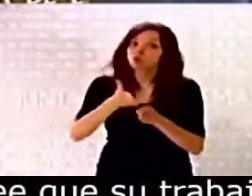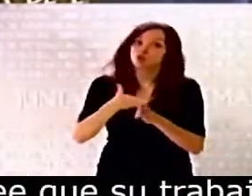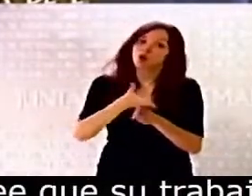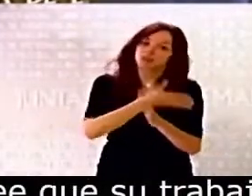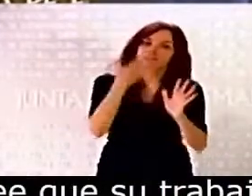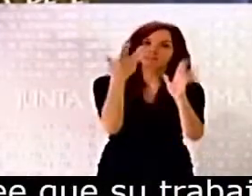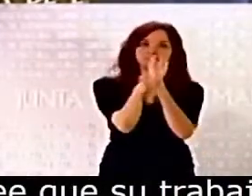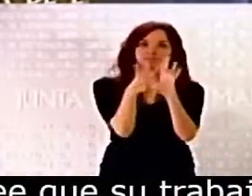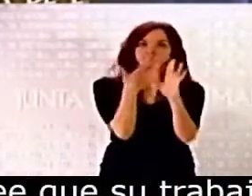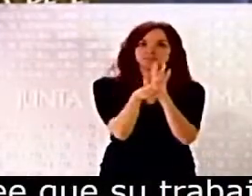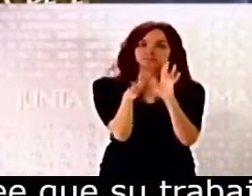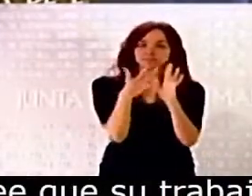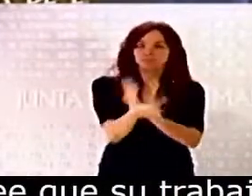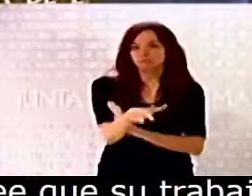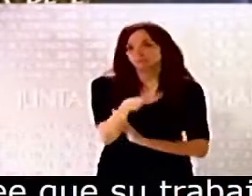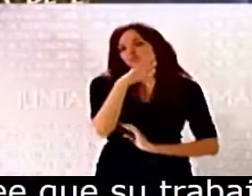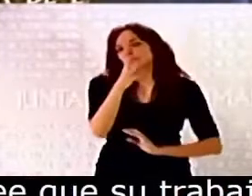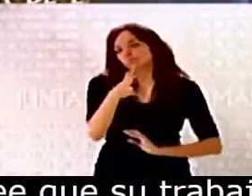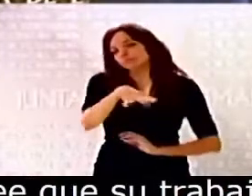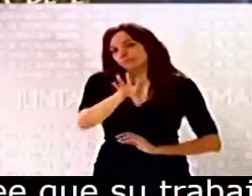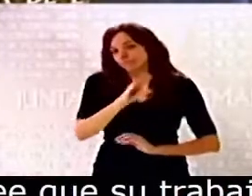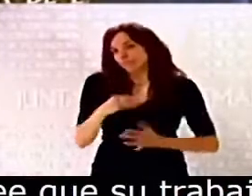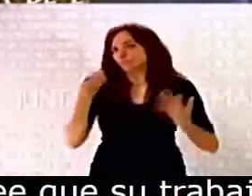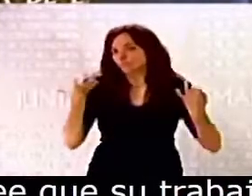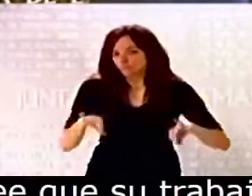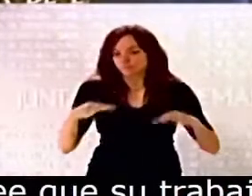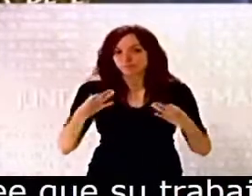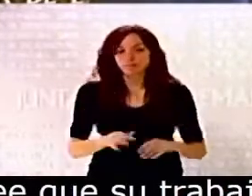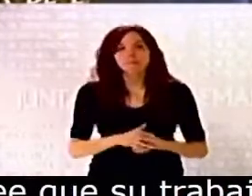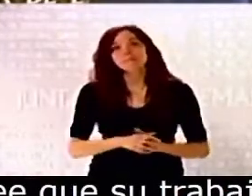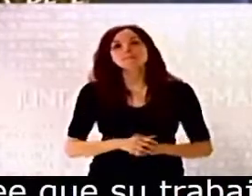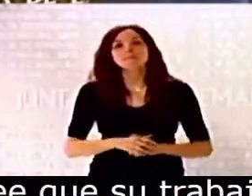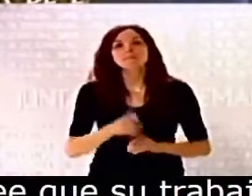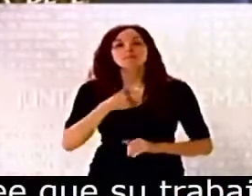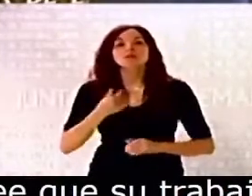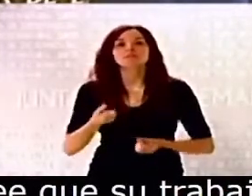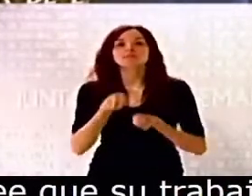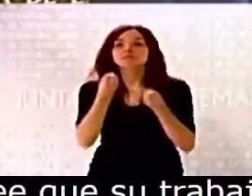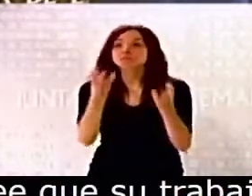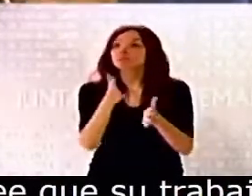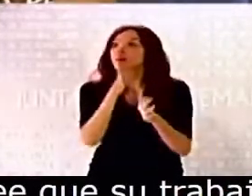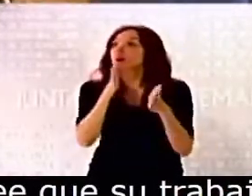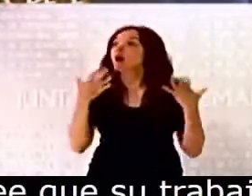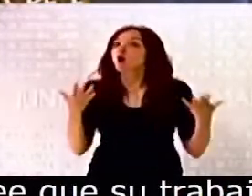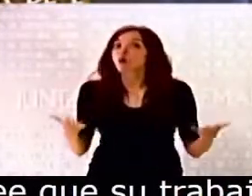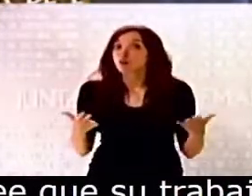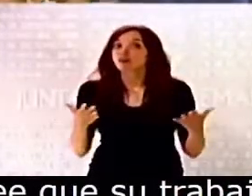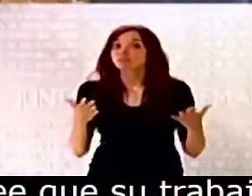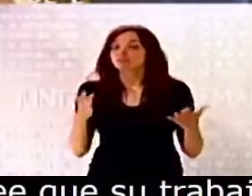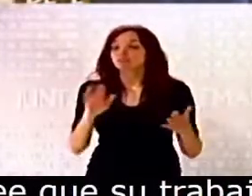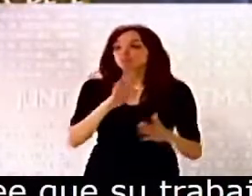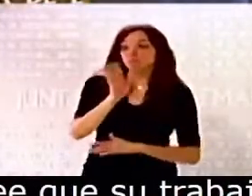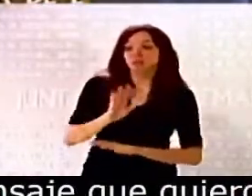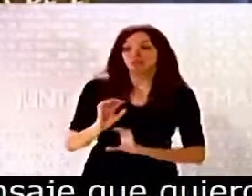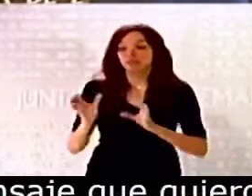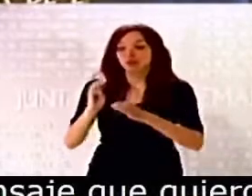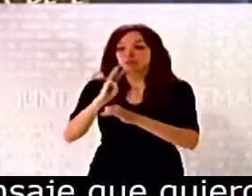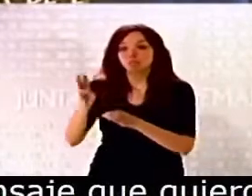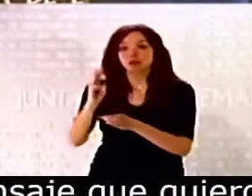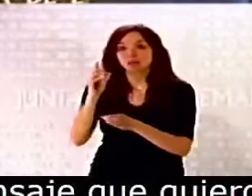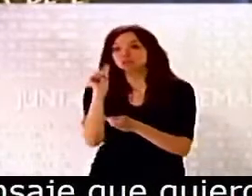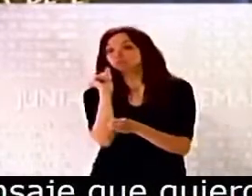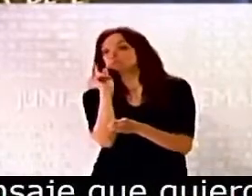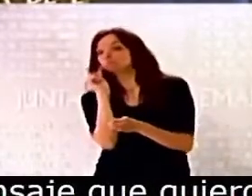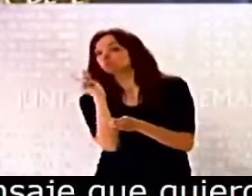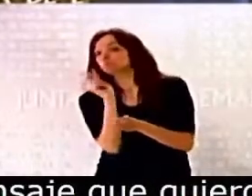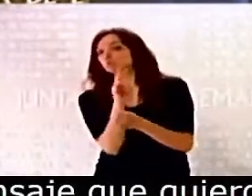la incertidumbre que puedan tener las propias trabajadoras de la red, el mensaje que quiero dar ahora que el PP parece que se va a interesar por la violencia de género